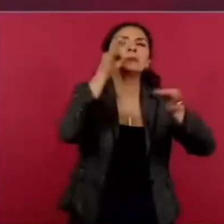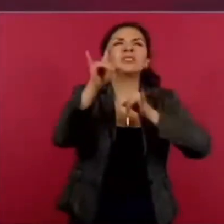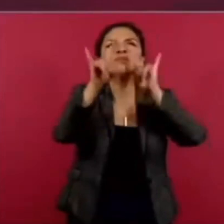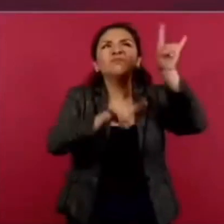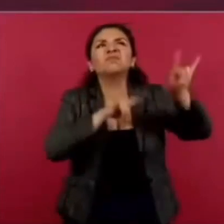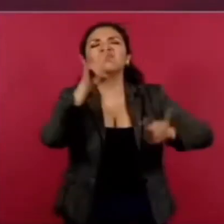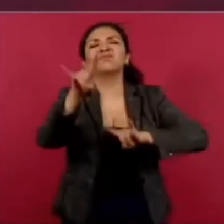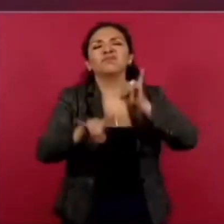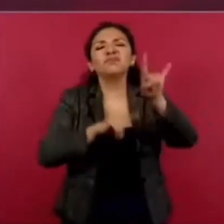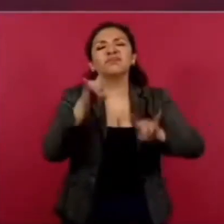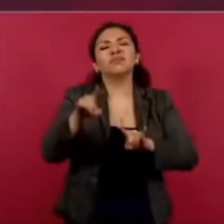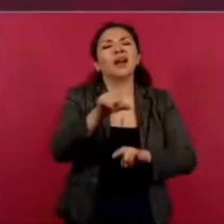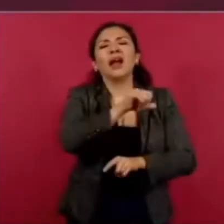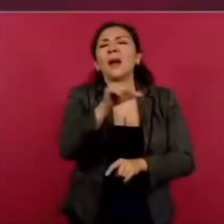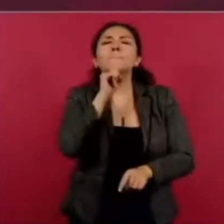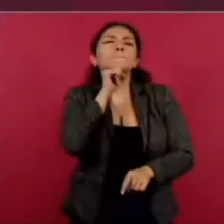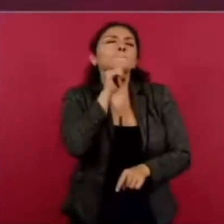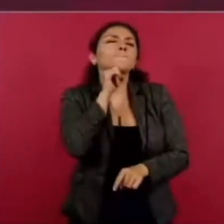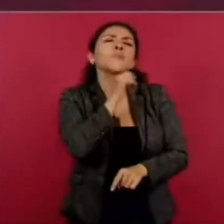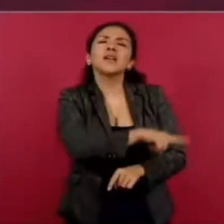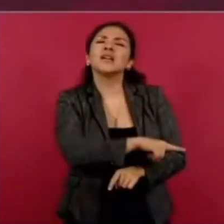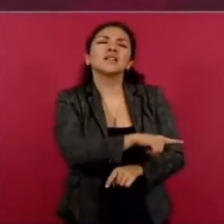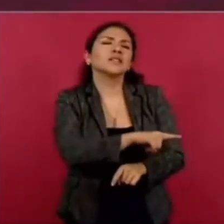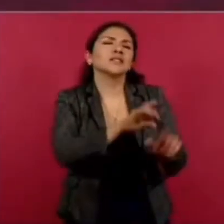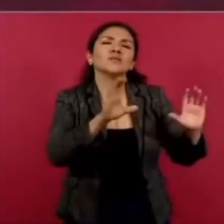De los mismos